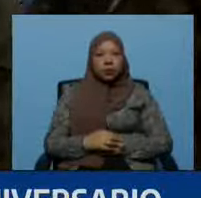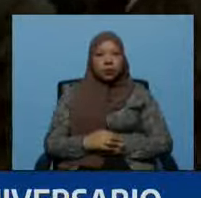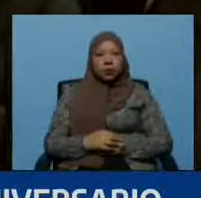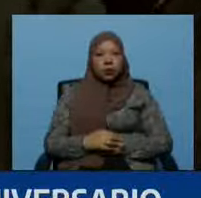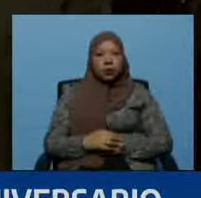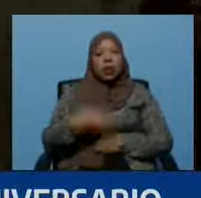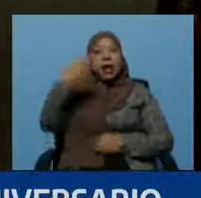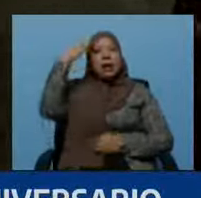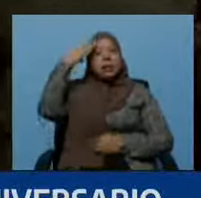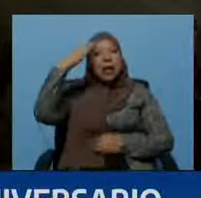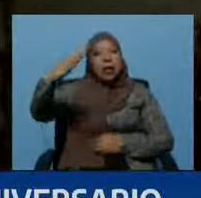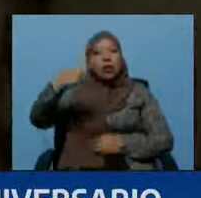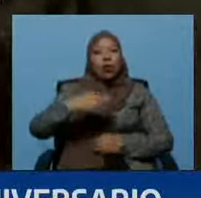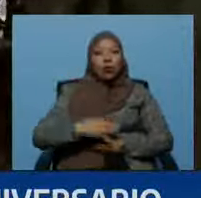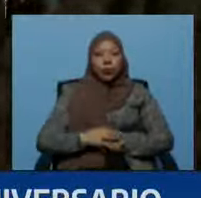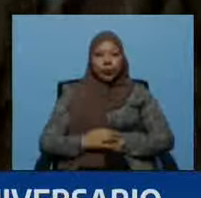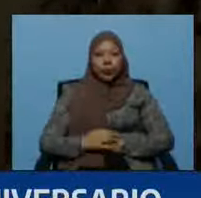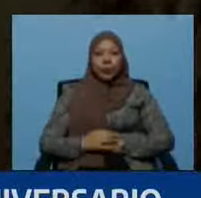¡Saludo!